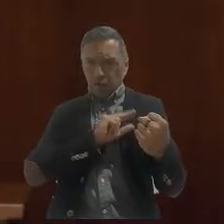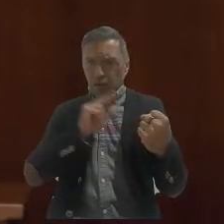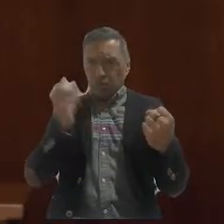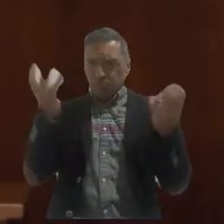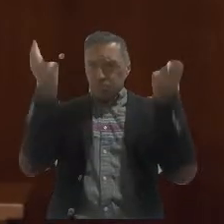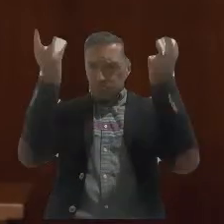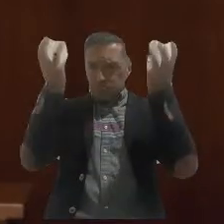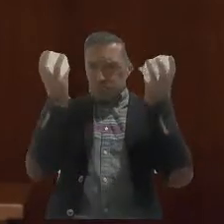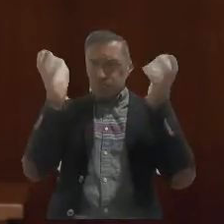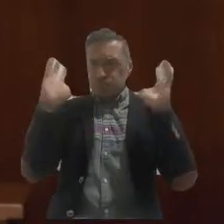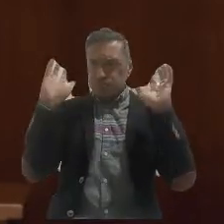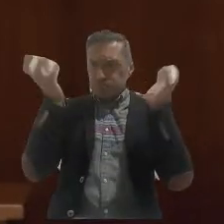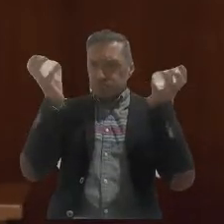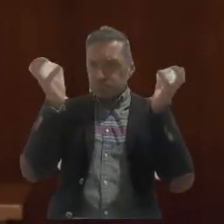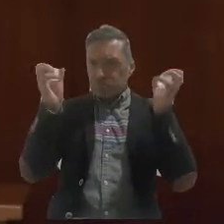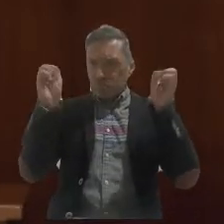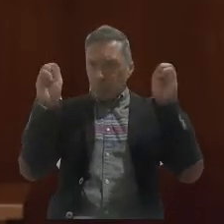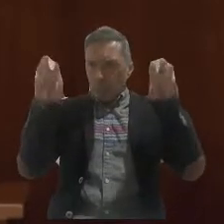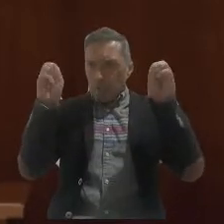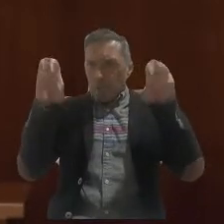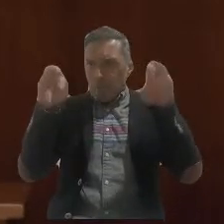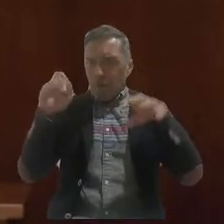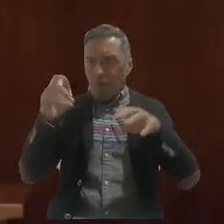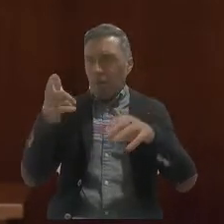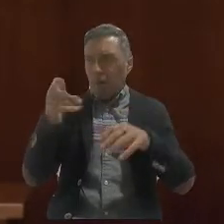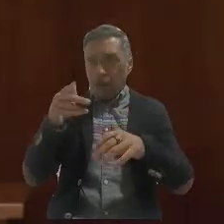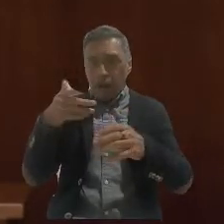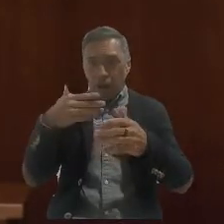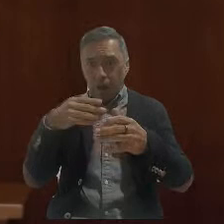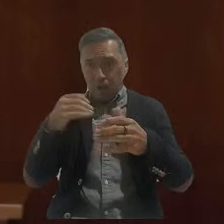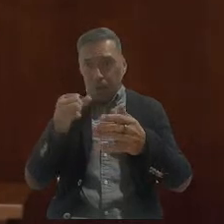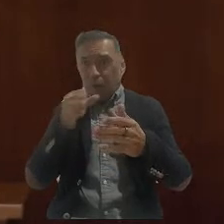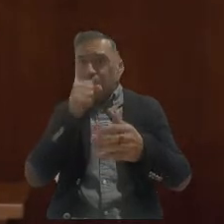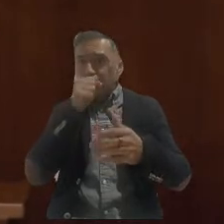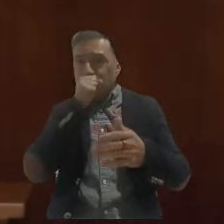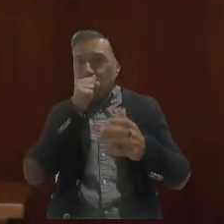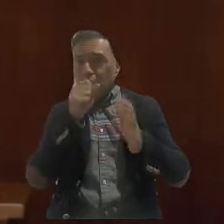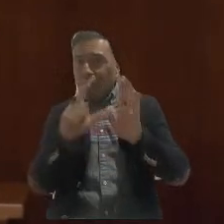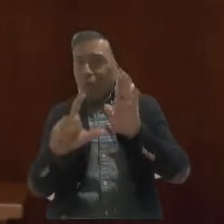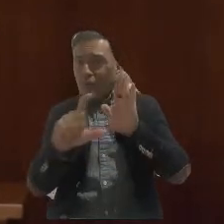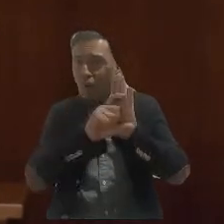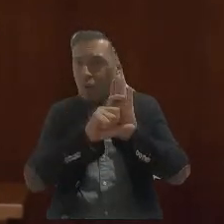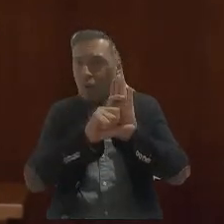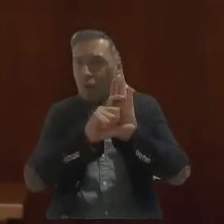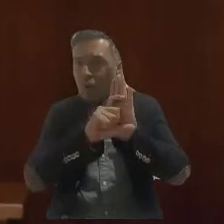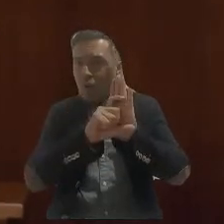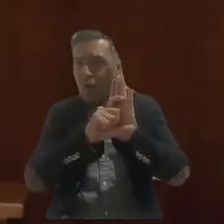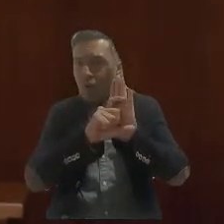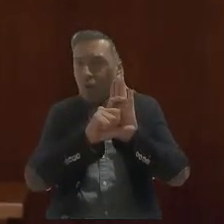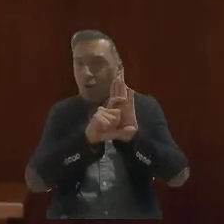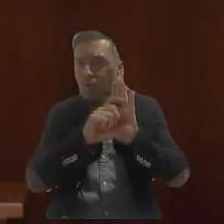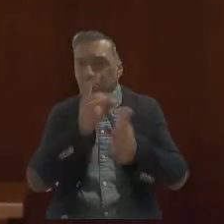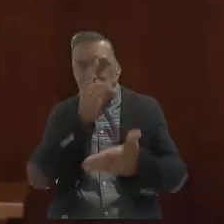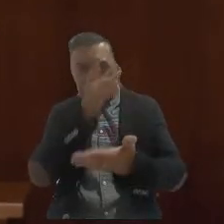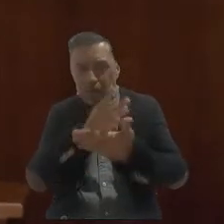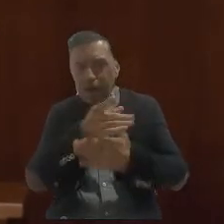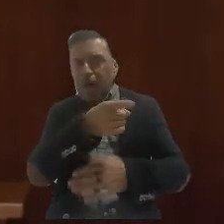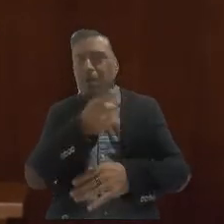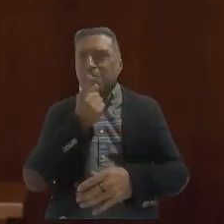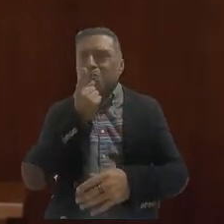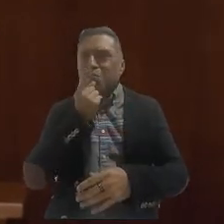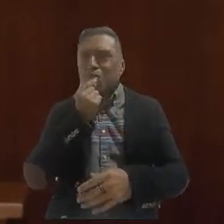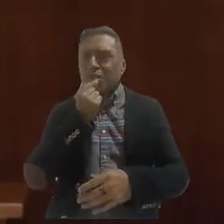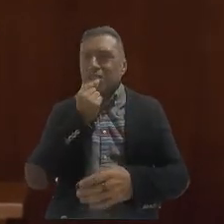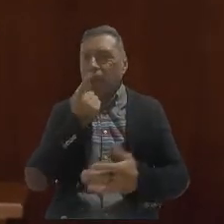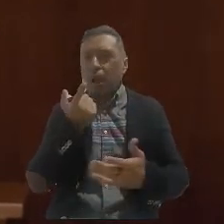menos tienen ningún distintivo que permita que se pueda ubicar